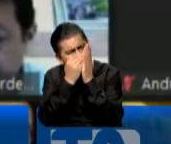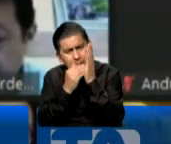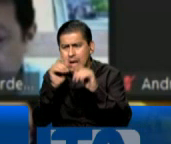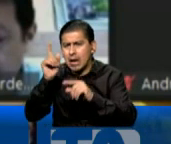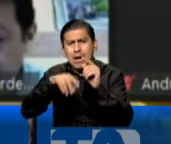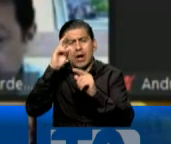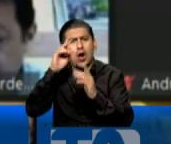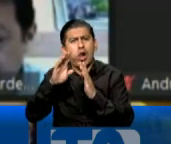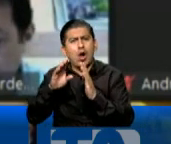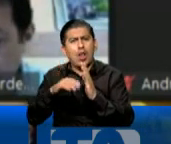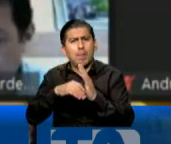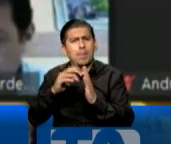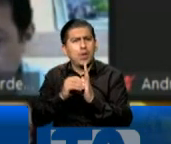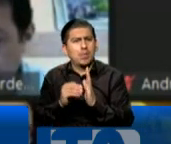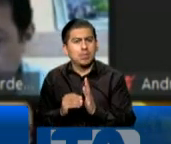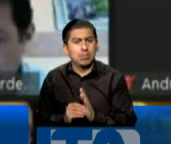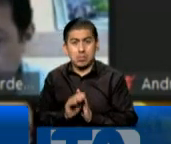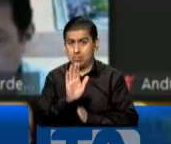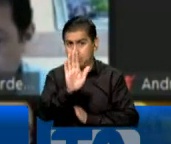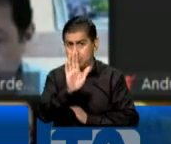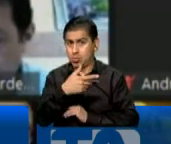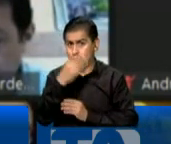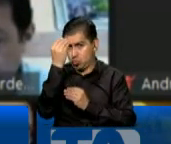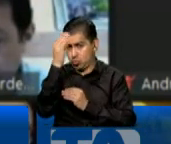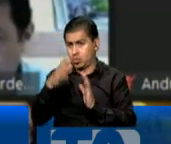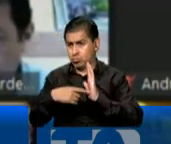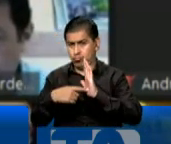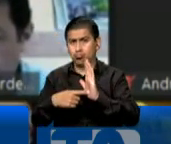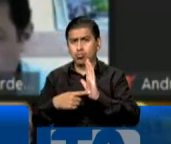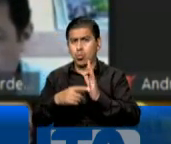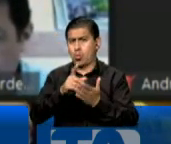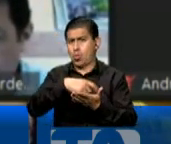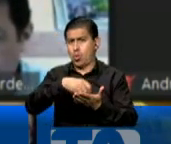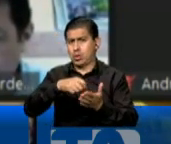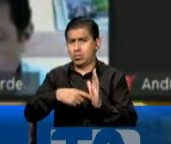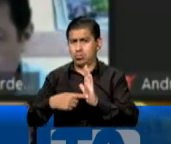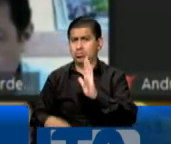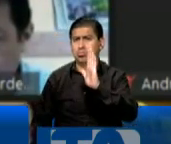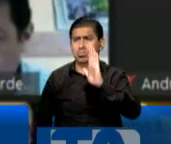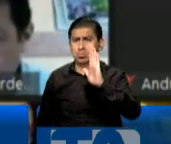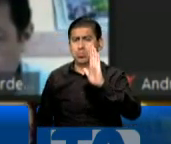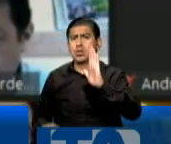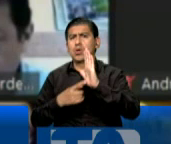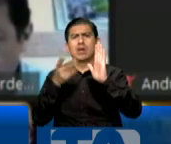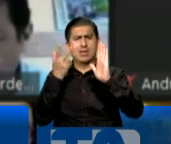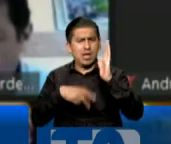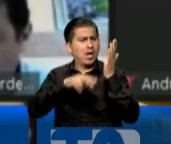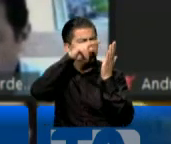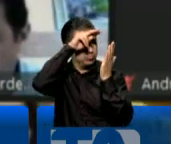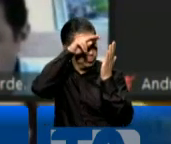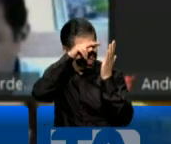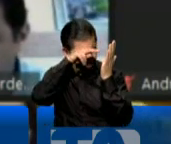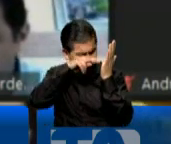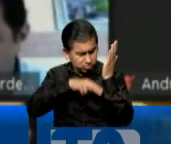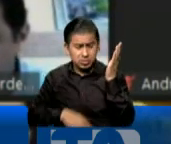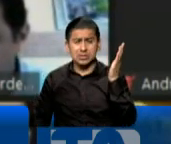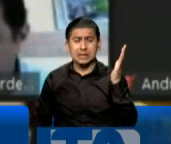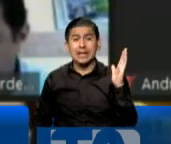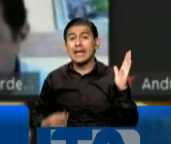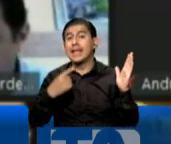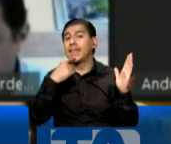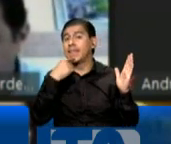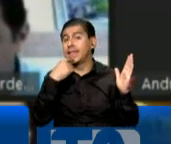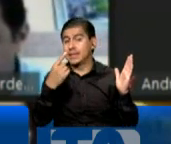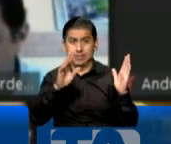contratos de operación, porque fíjense, yo quiero mostrarles, yo tengo aquí un contrato de operación que lo he revisado de la A a la Z. ¿Y saben qué